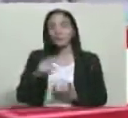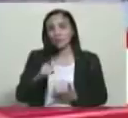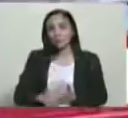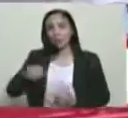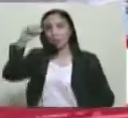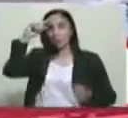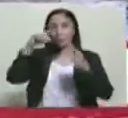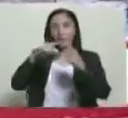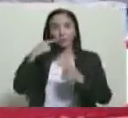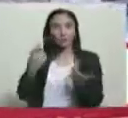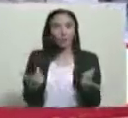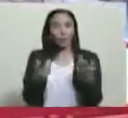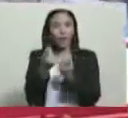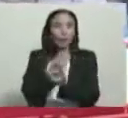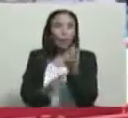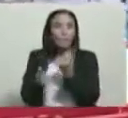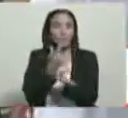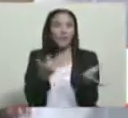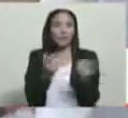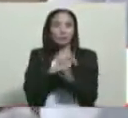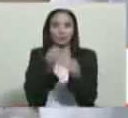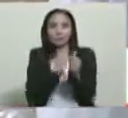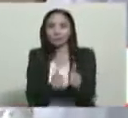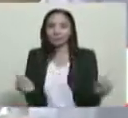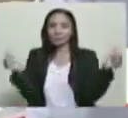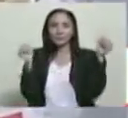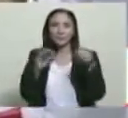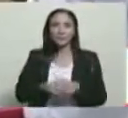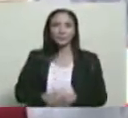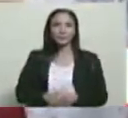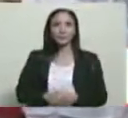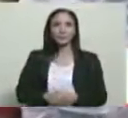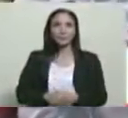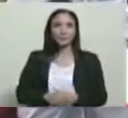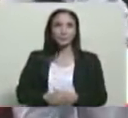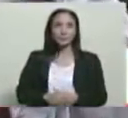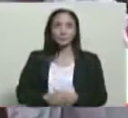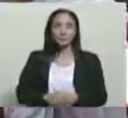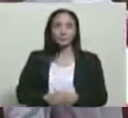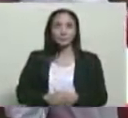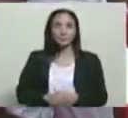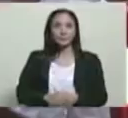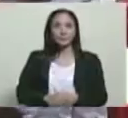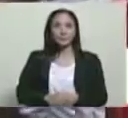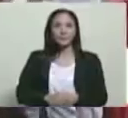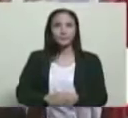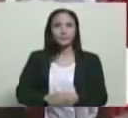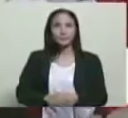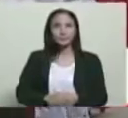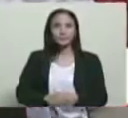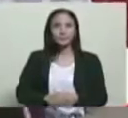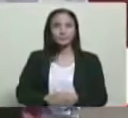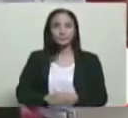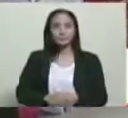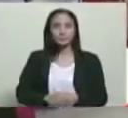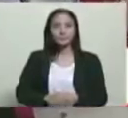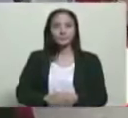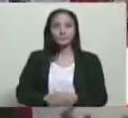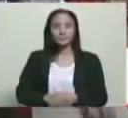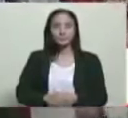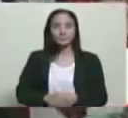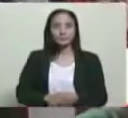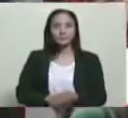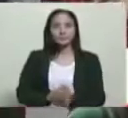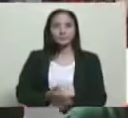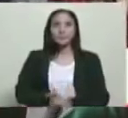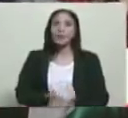logrando la independencia económica en ensamblaje de las cajas CLAS para nuestro pueblo, para